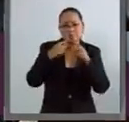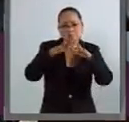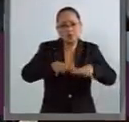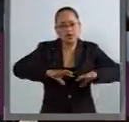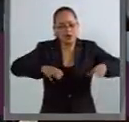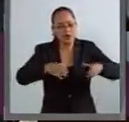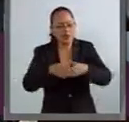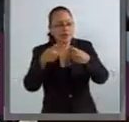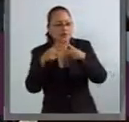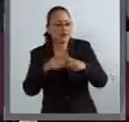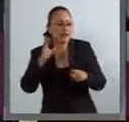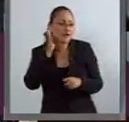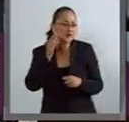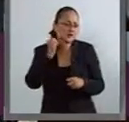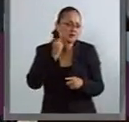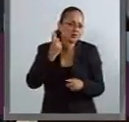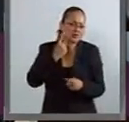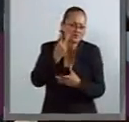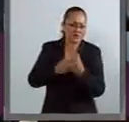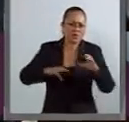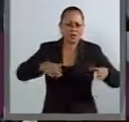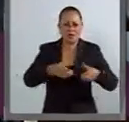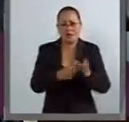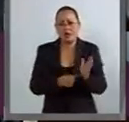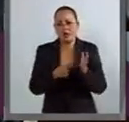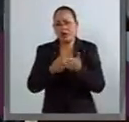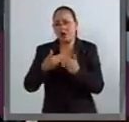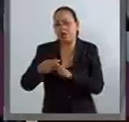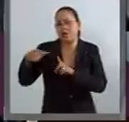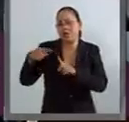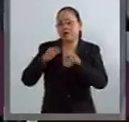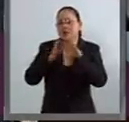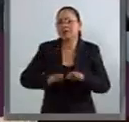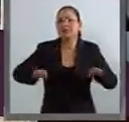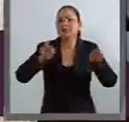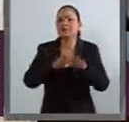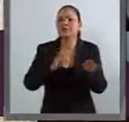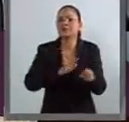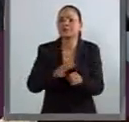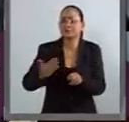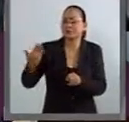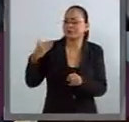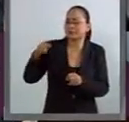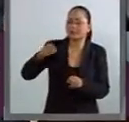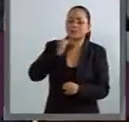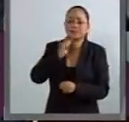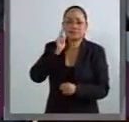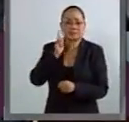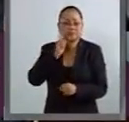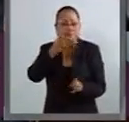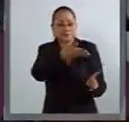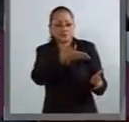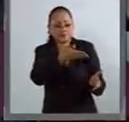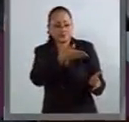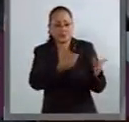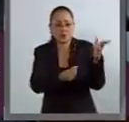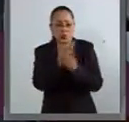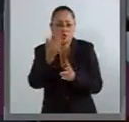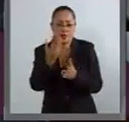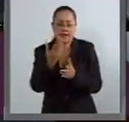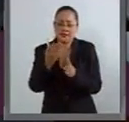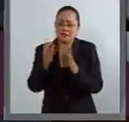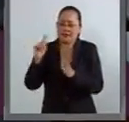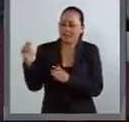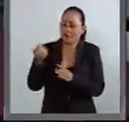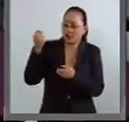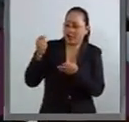las diferentes asambleas. Sin embargo, ahora tenemos que basarnos en algo que, como planteaba la senadora, es muy barato, que son las nuevas plataformas.